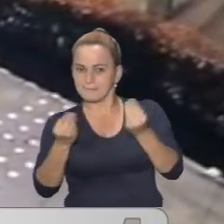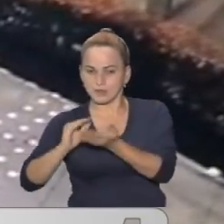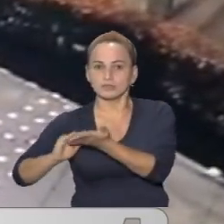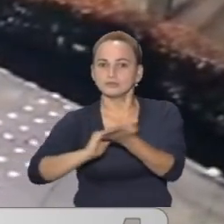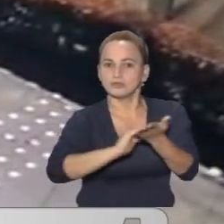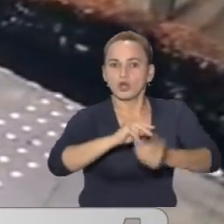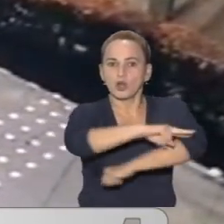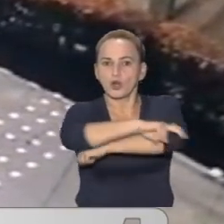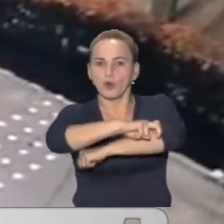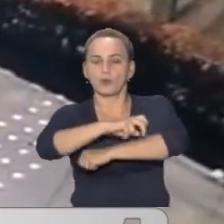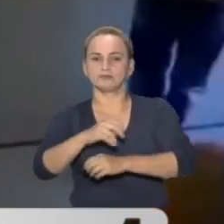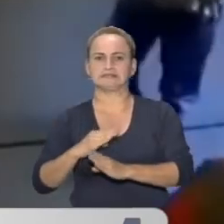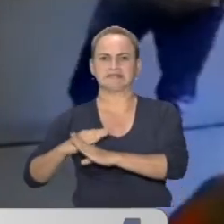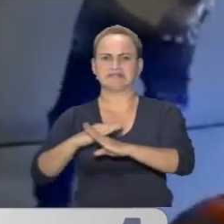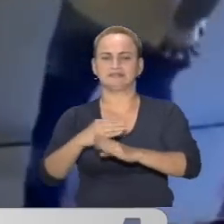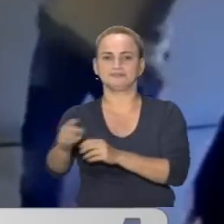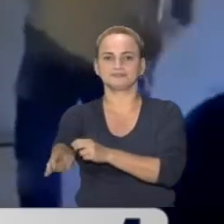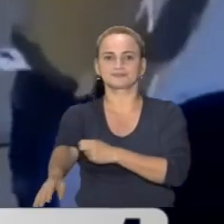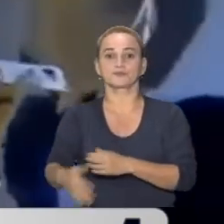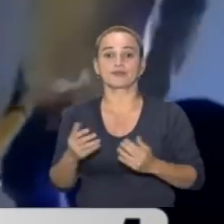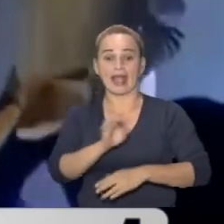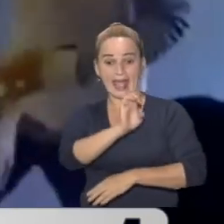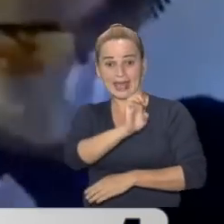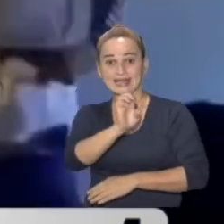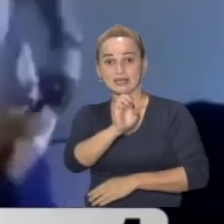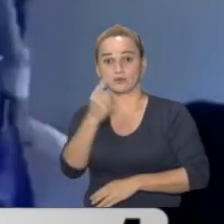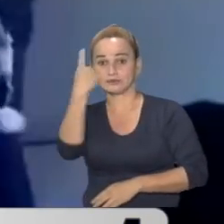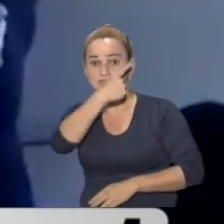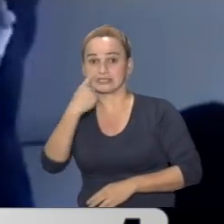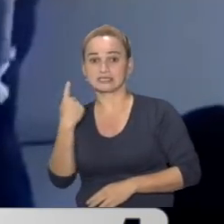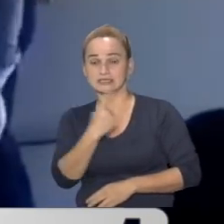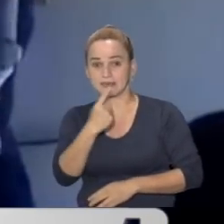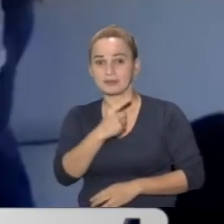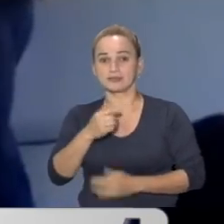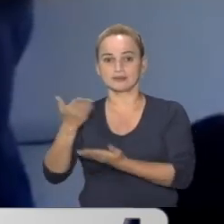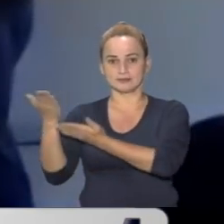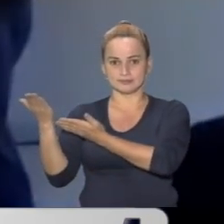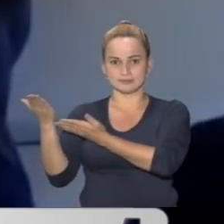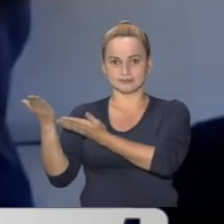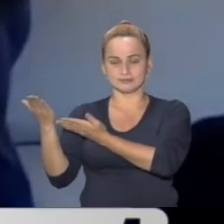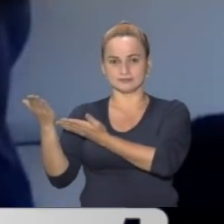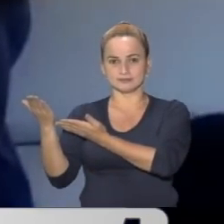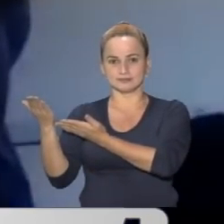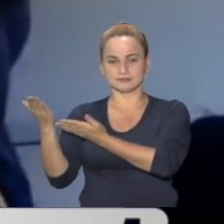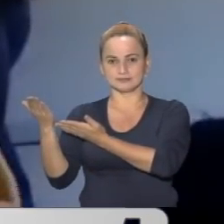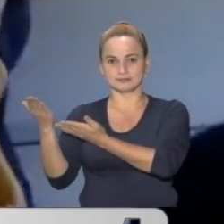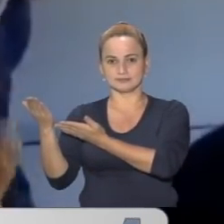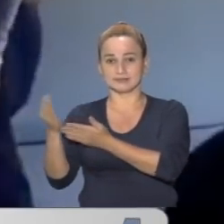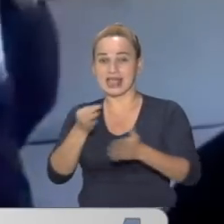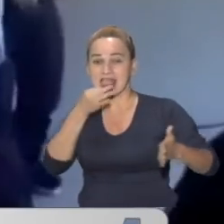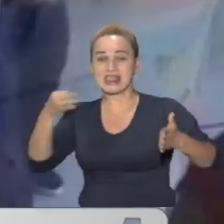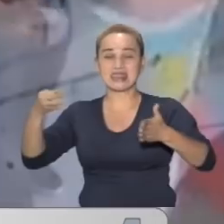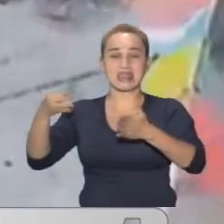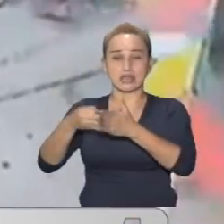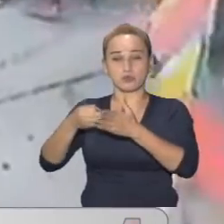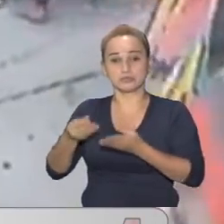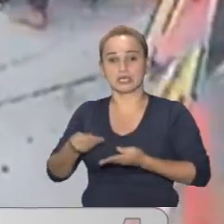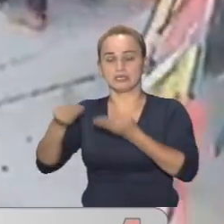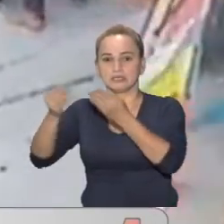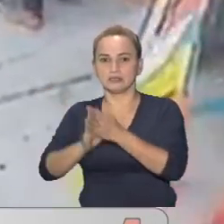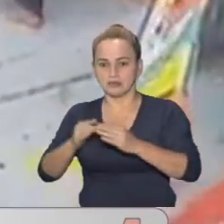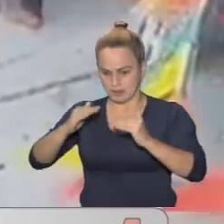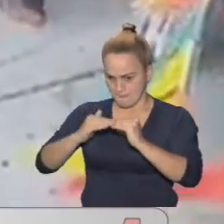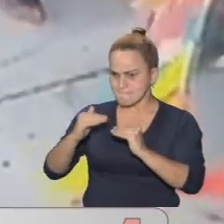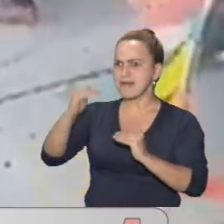esta oleada de inseguridad. Entre enero y septiembre de este año, son 189.142 denuncias de robos, un